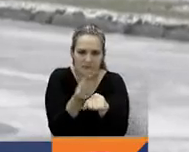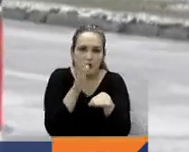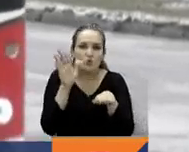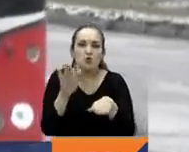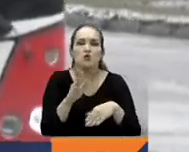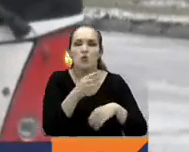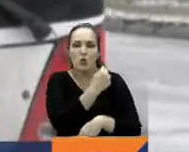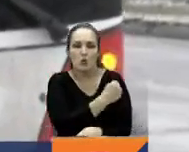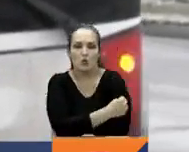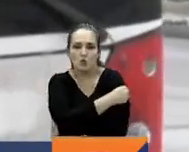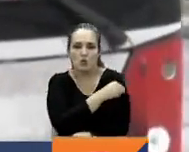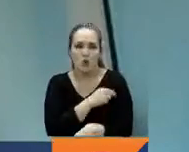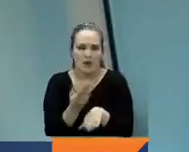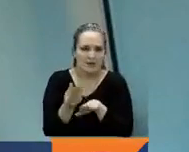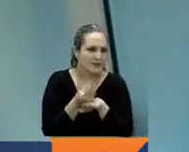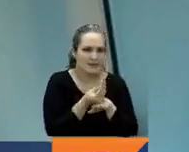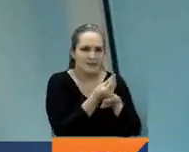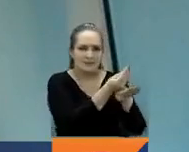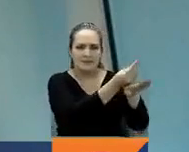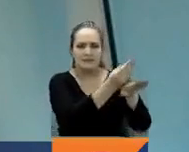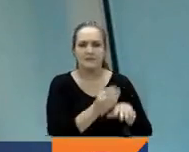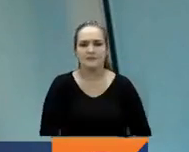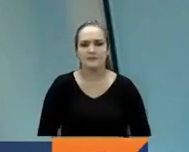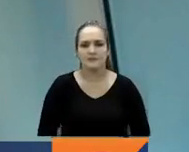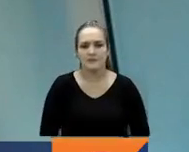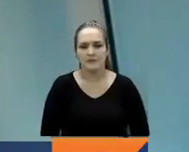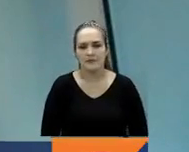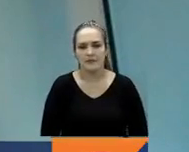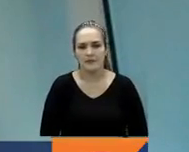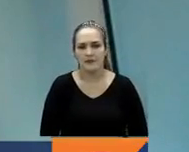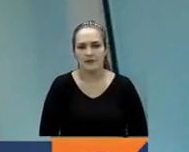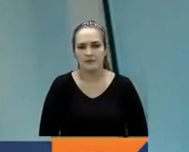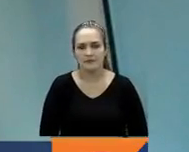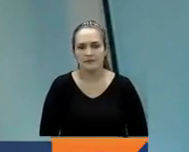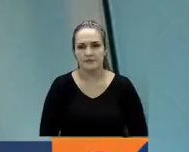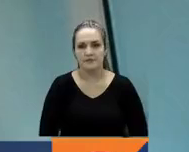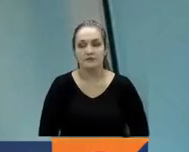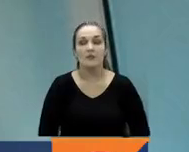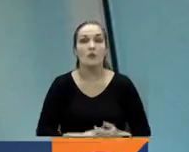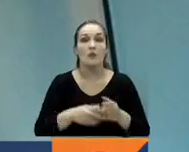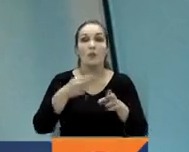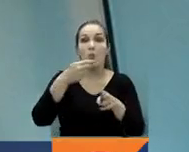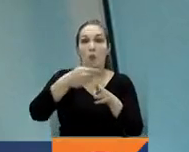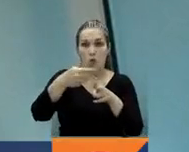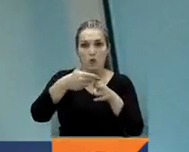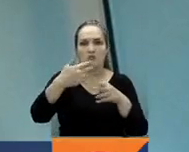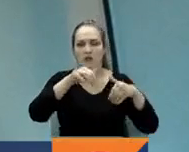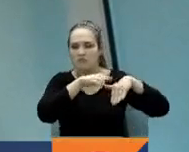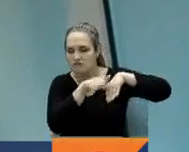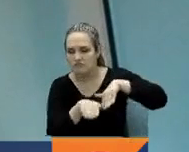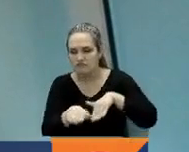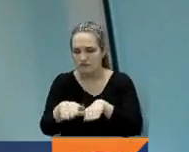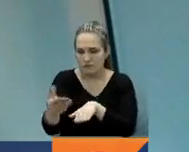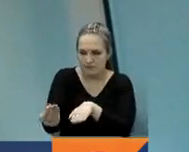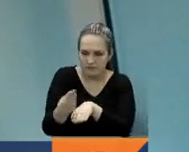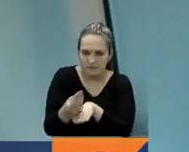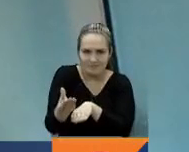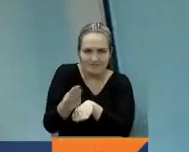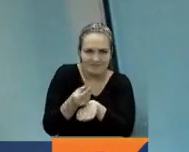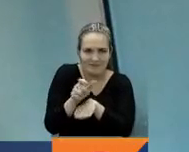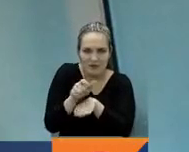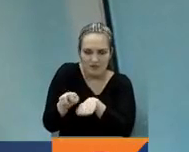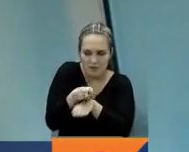que adelanta la operación a tientas. Aún no se dan garantías para asegurar de que esto suceda de una manera segura. Mantenemos la